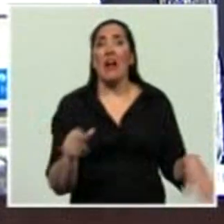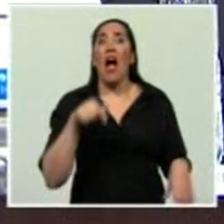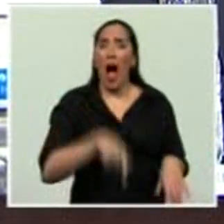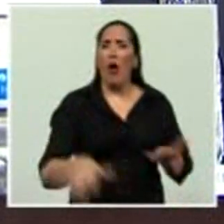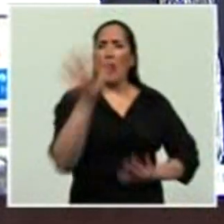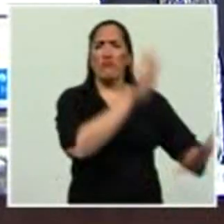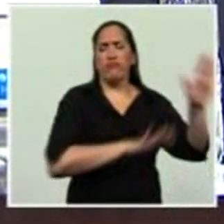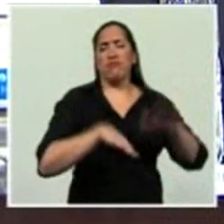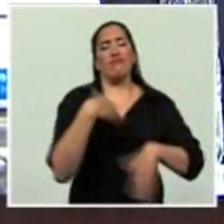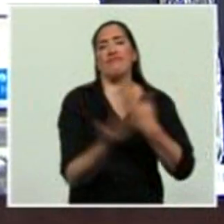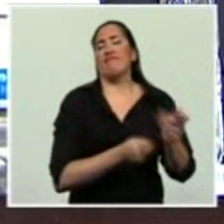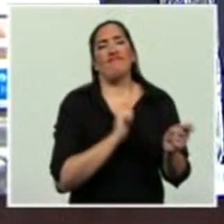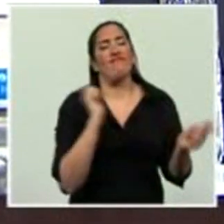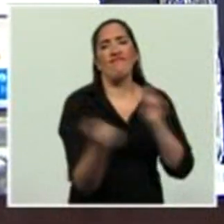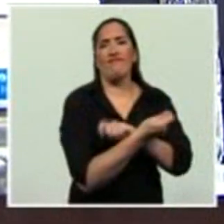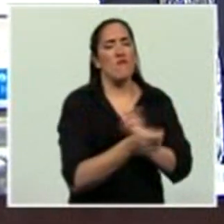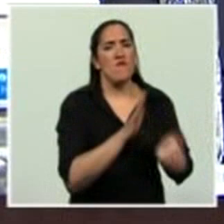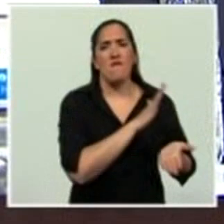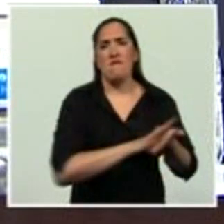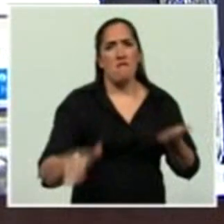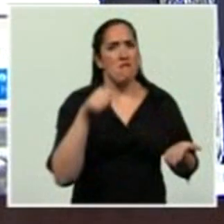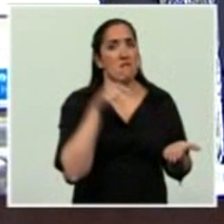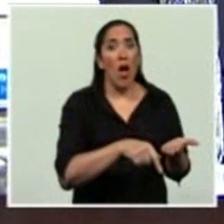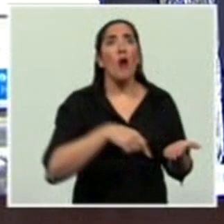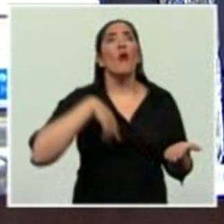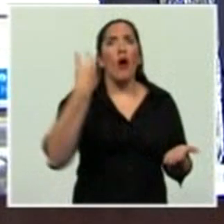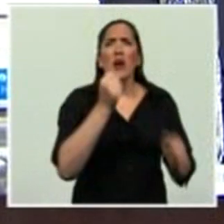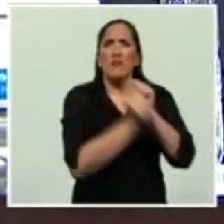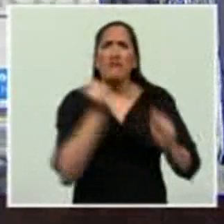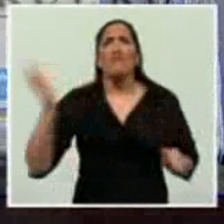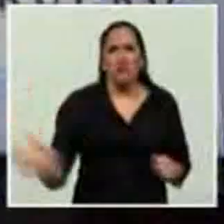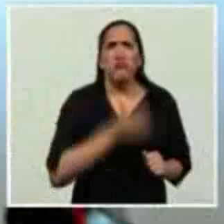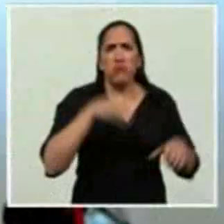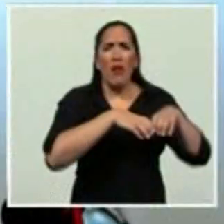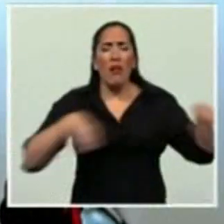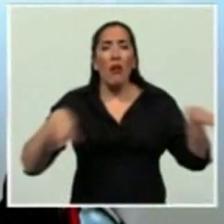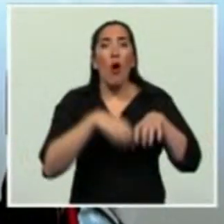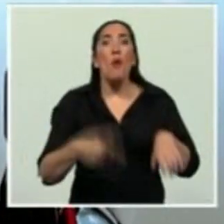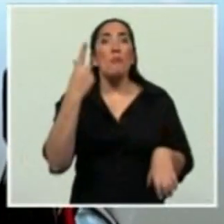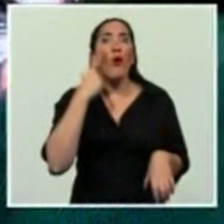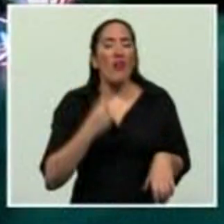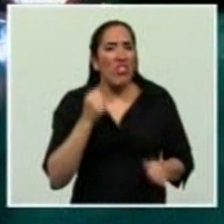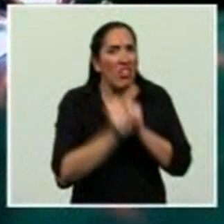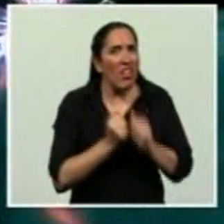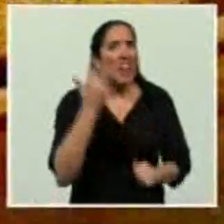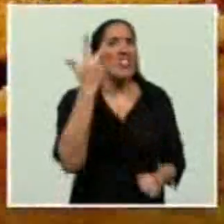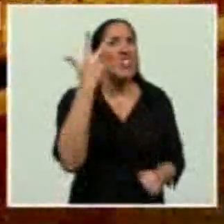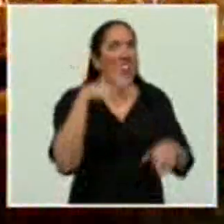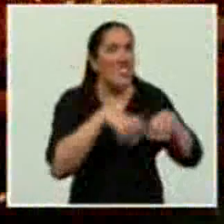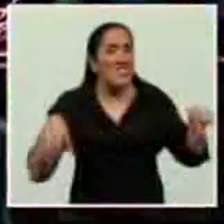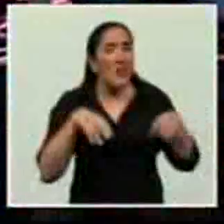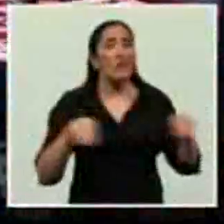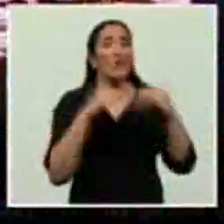mejores calidades y cuando pueda producir a pleno va a poder producir tres vagones por día 600 al